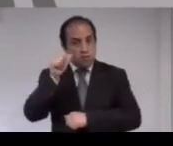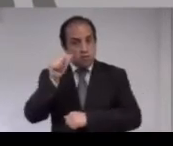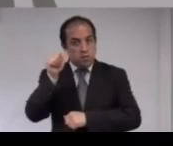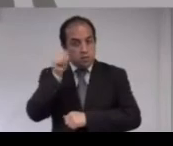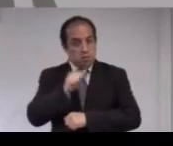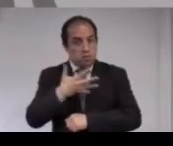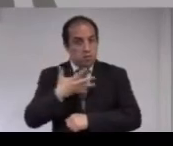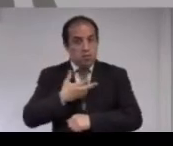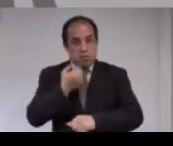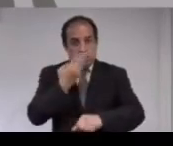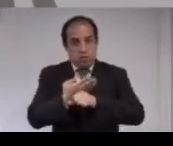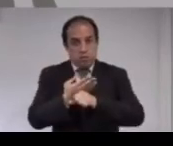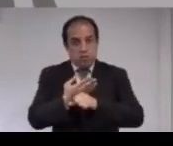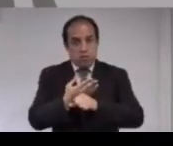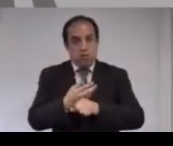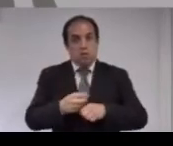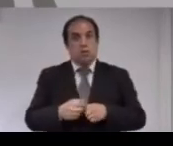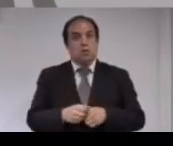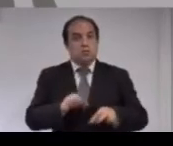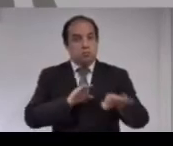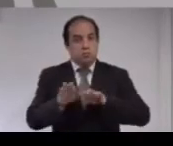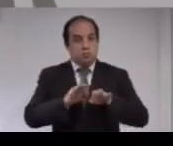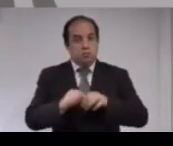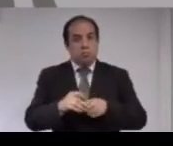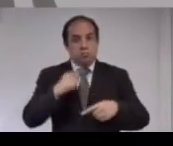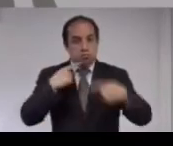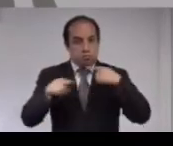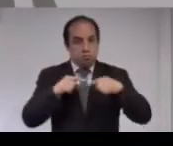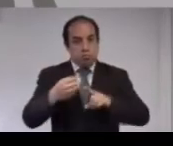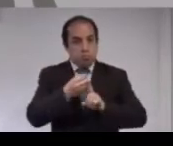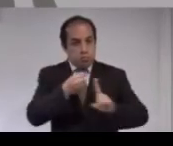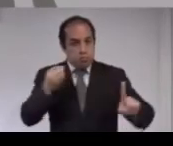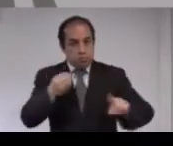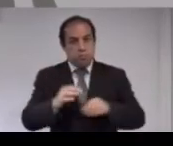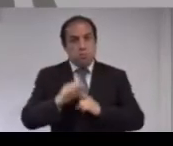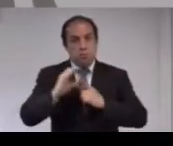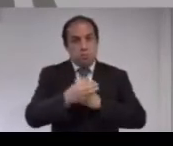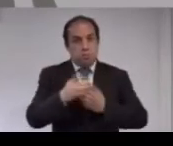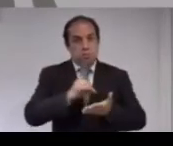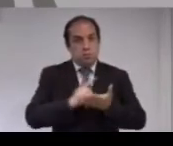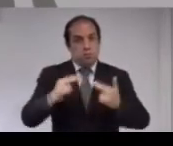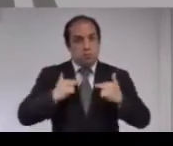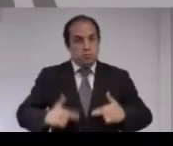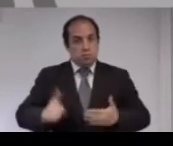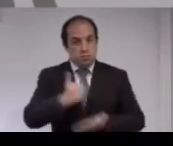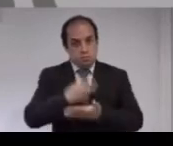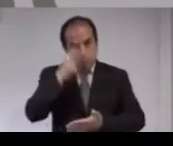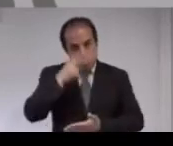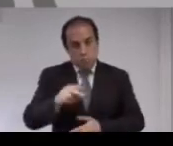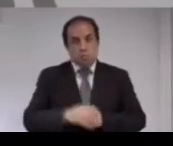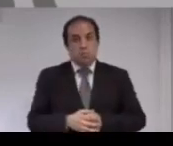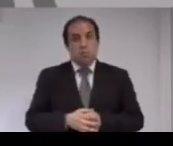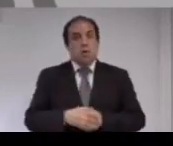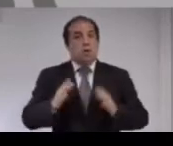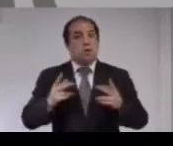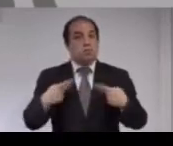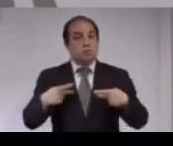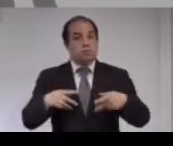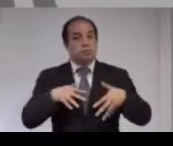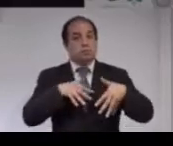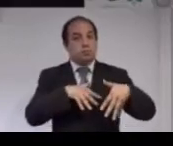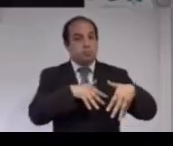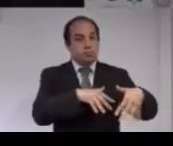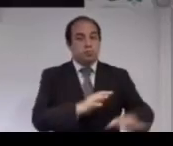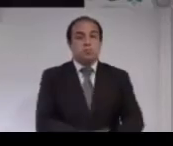esta tarea de entablar el diálogo con las organizaciones, con la Comisión de Derechos Humanos de la Ciudad de México y con las personas